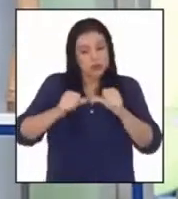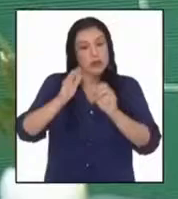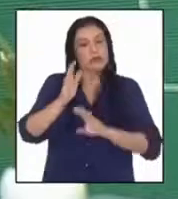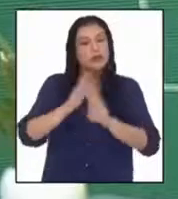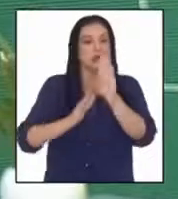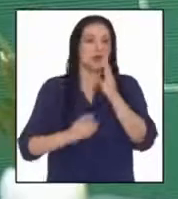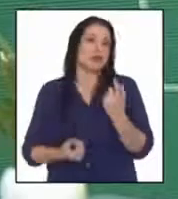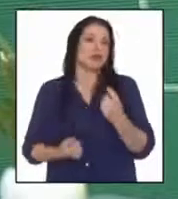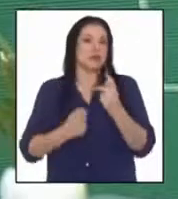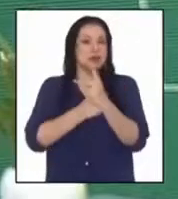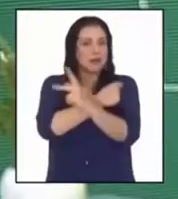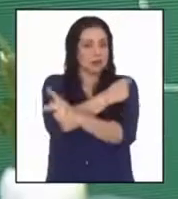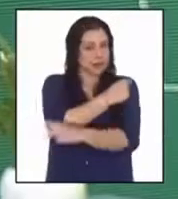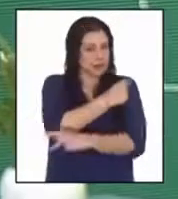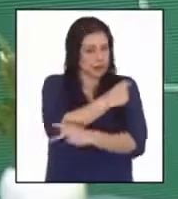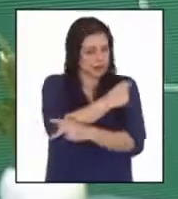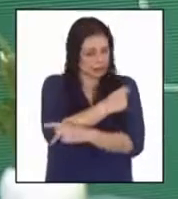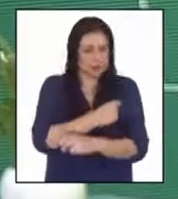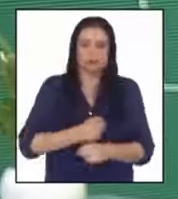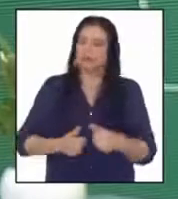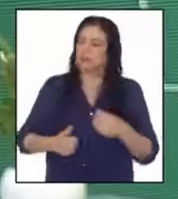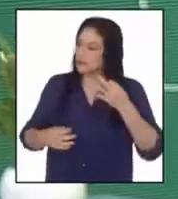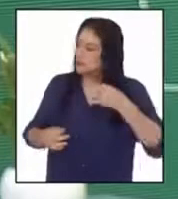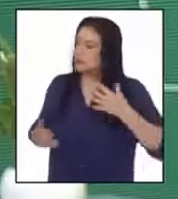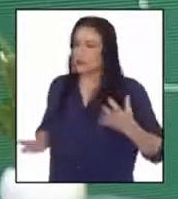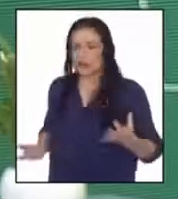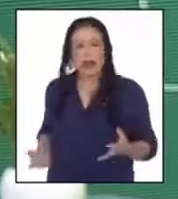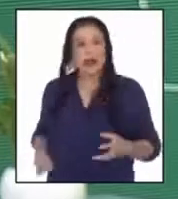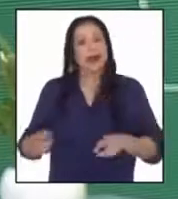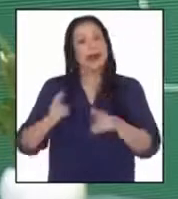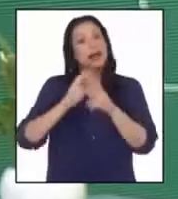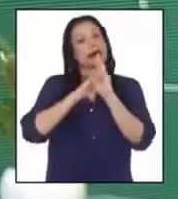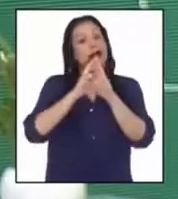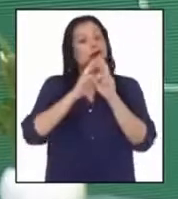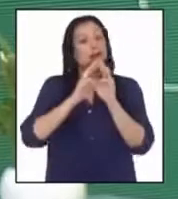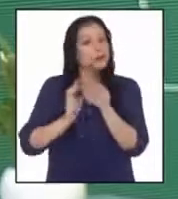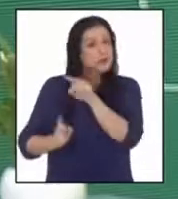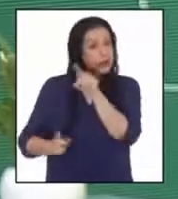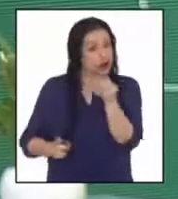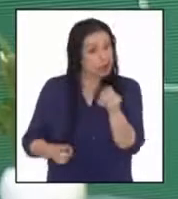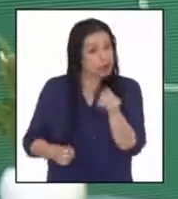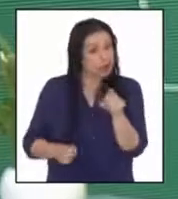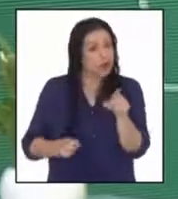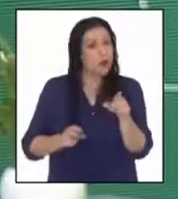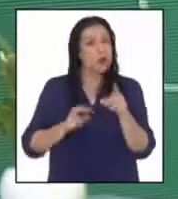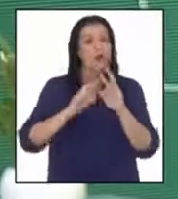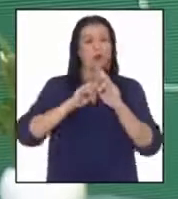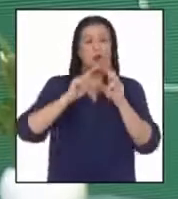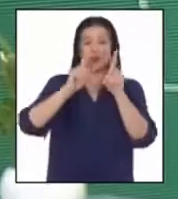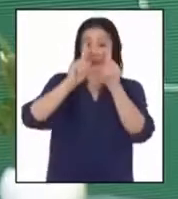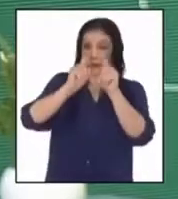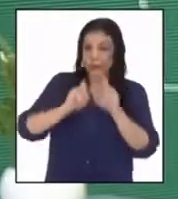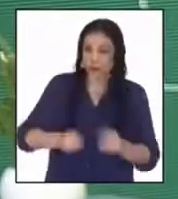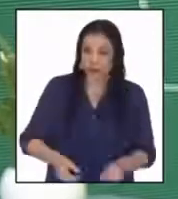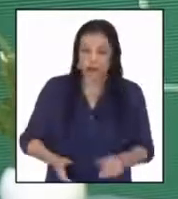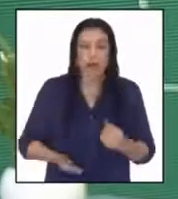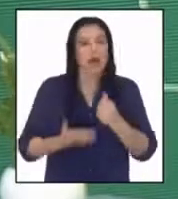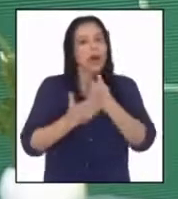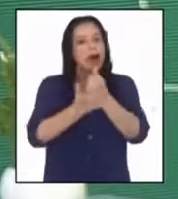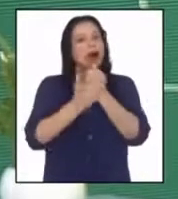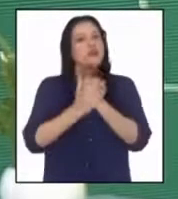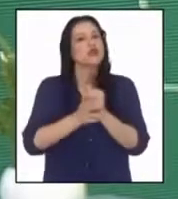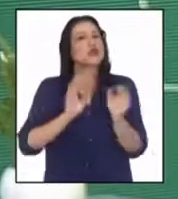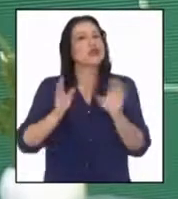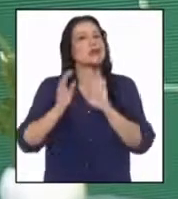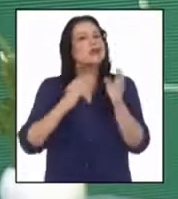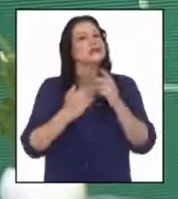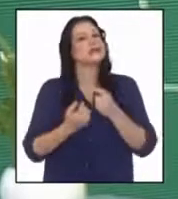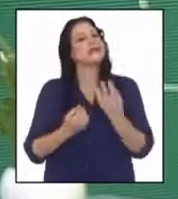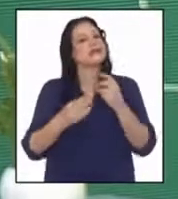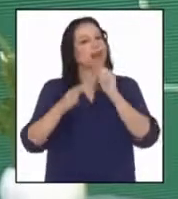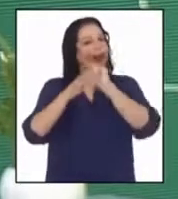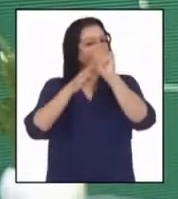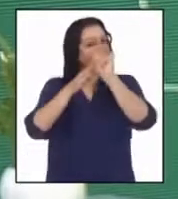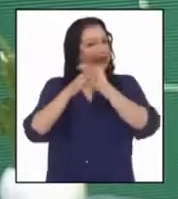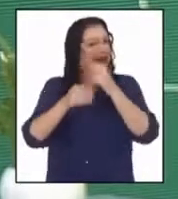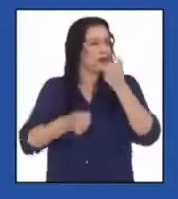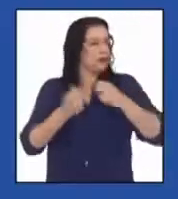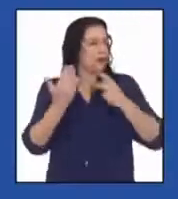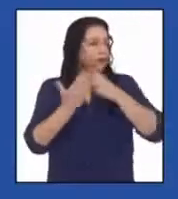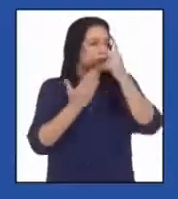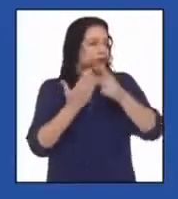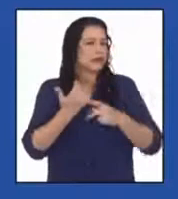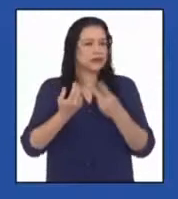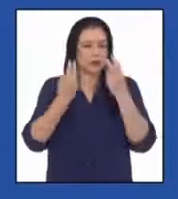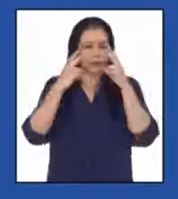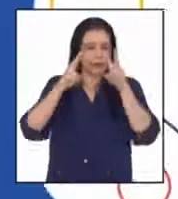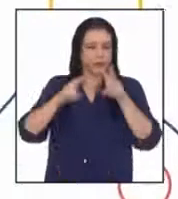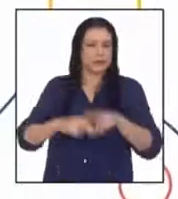como país. Así es, Steph. Las respuestas que le demos a estas interrogantes nos ayudarán a concretar el producto de nuestro proyecto, que es el